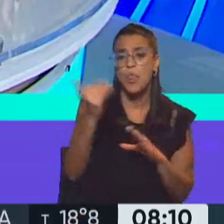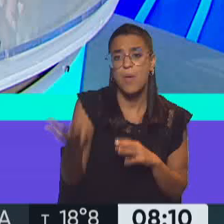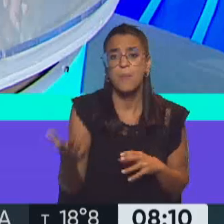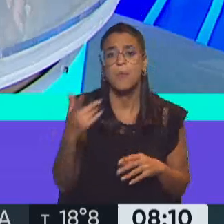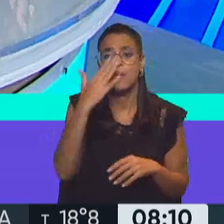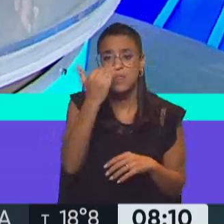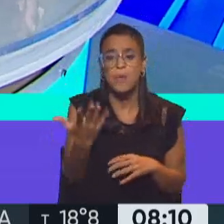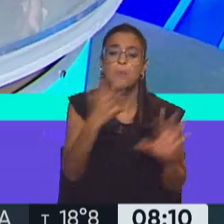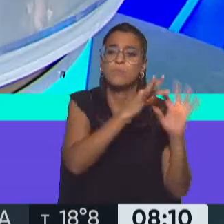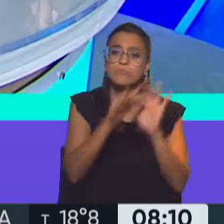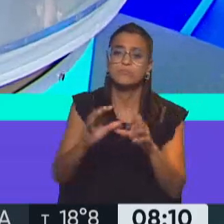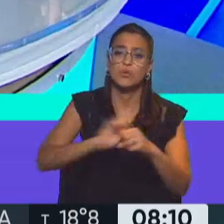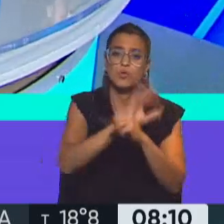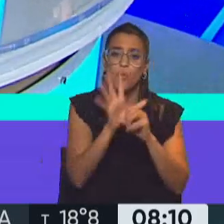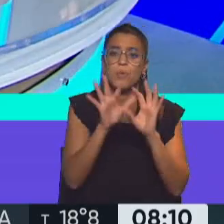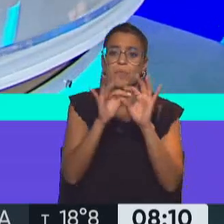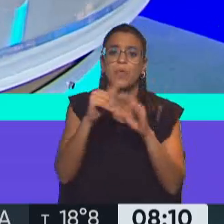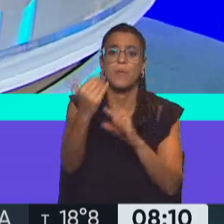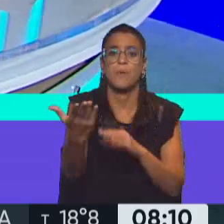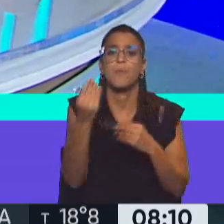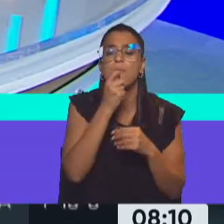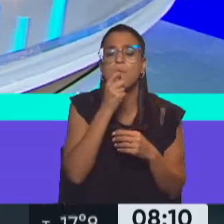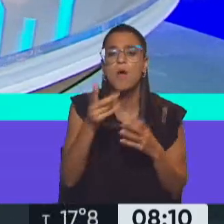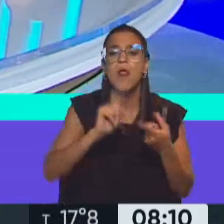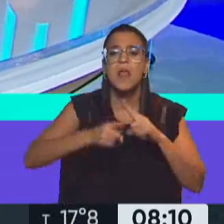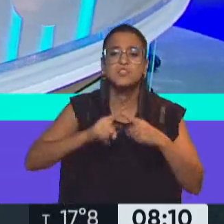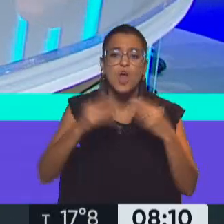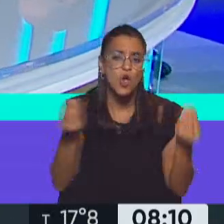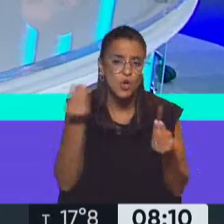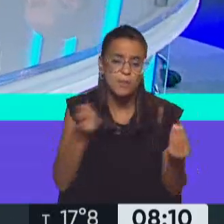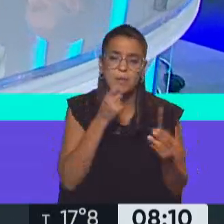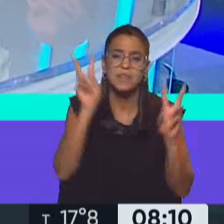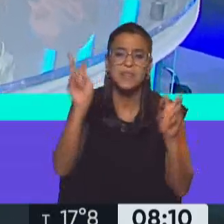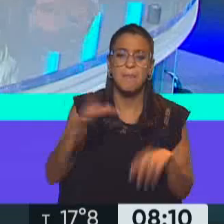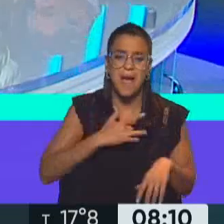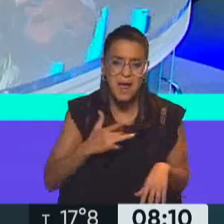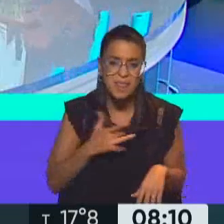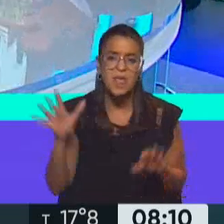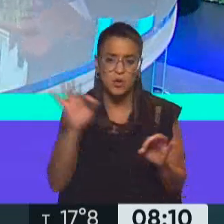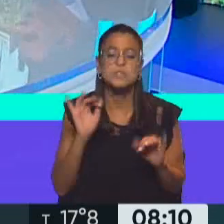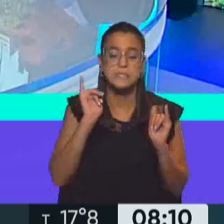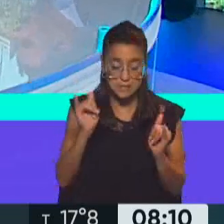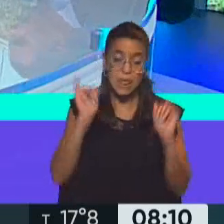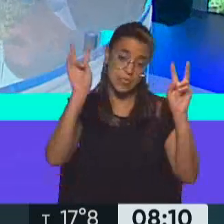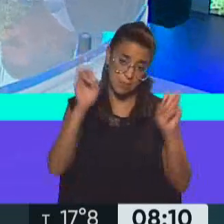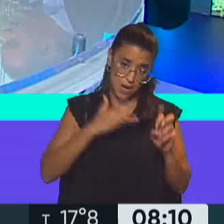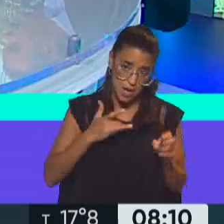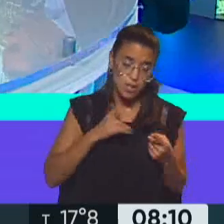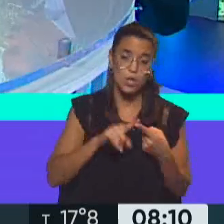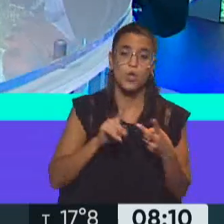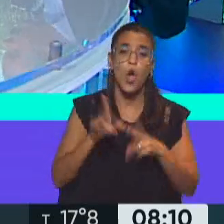cuadros clínicos relacionados con el post-COVID. ¿Relacionados con qué, doctor, puntualmente? ¿Con tema cardíaco, con el caso de los Claro, menores, con temas cardíacos, respiratorio? con